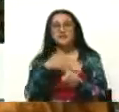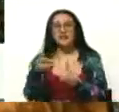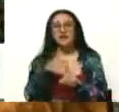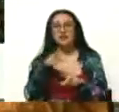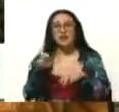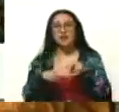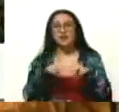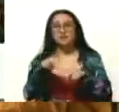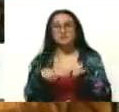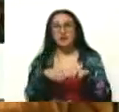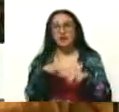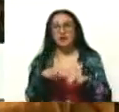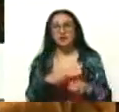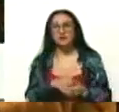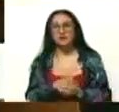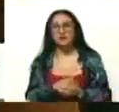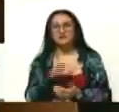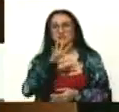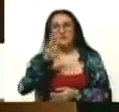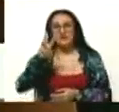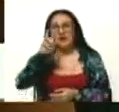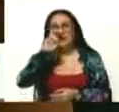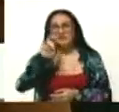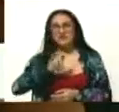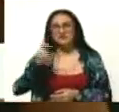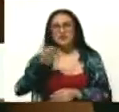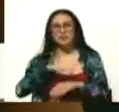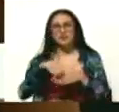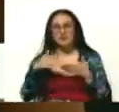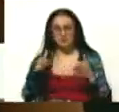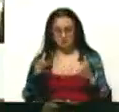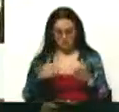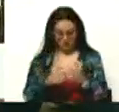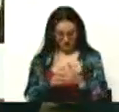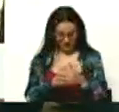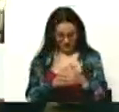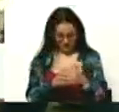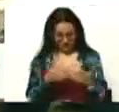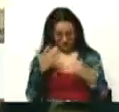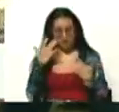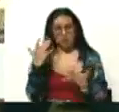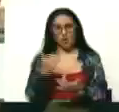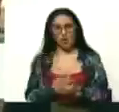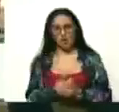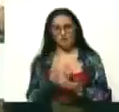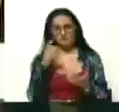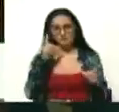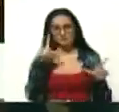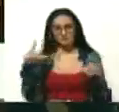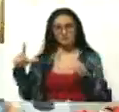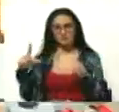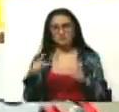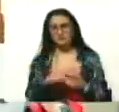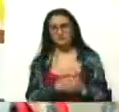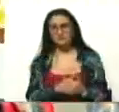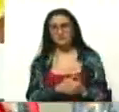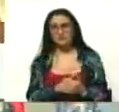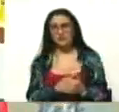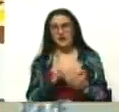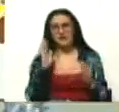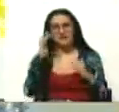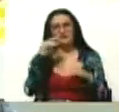la celebración del 53 aniversario del Ministerio Público. Como ustedes pueden observar en pantalla, estamos haciendo